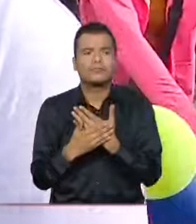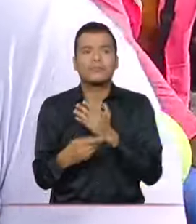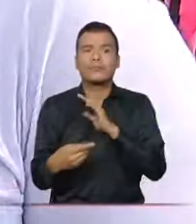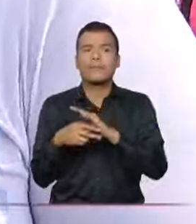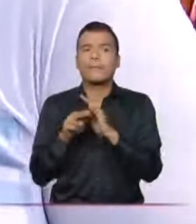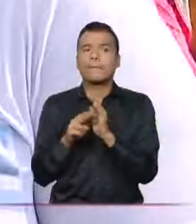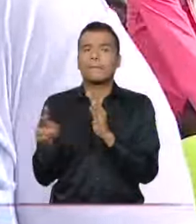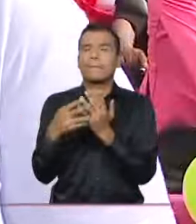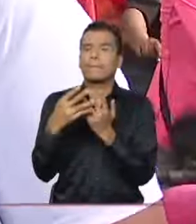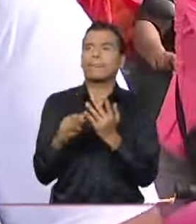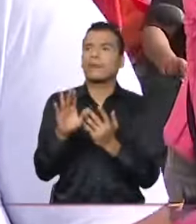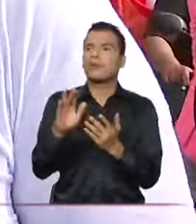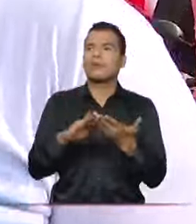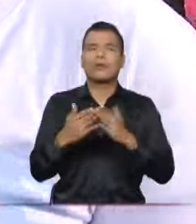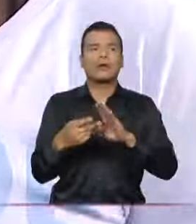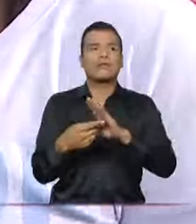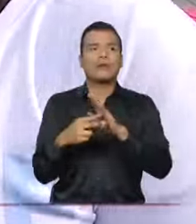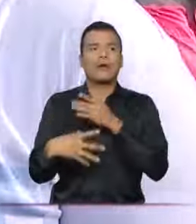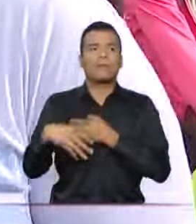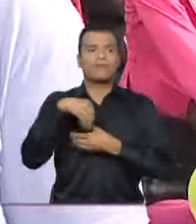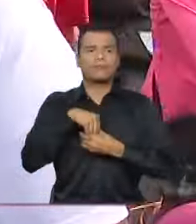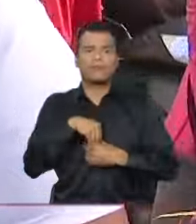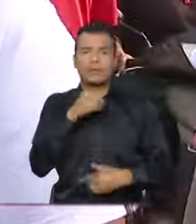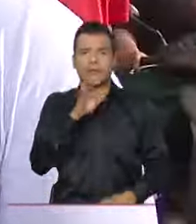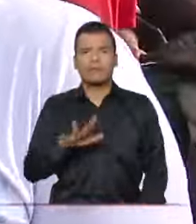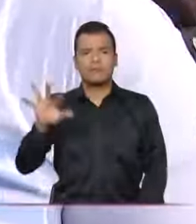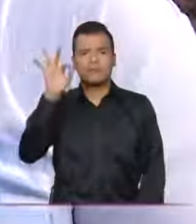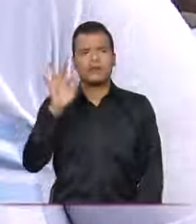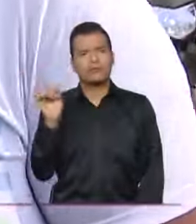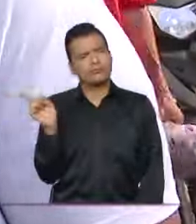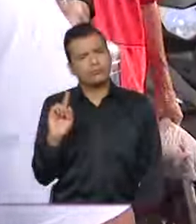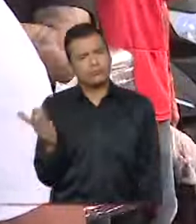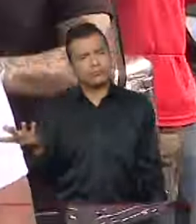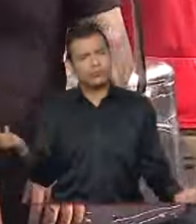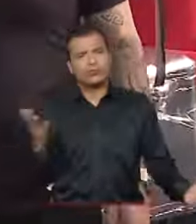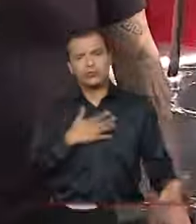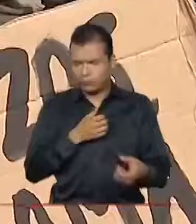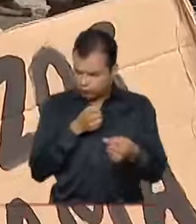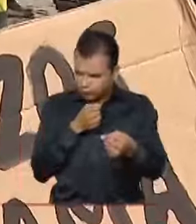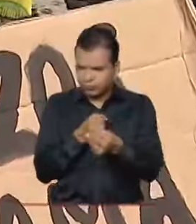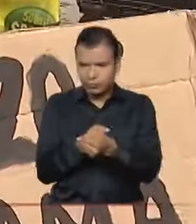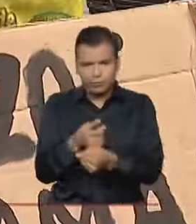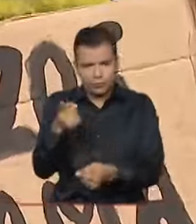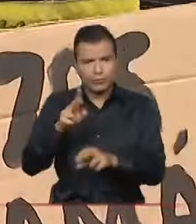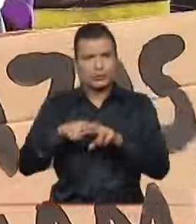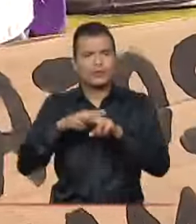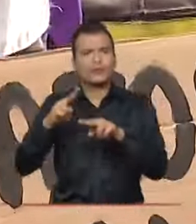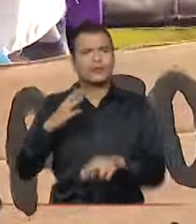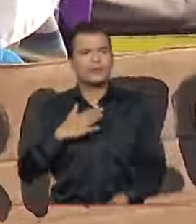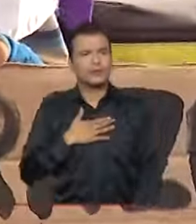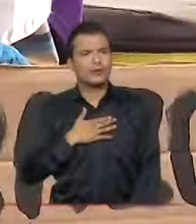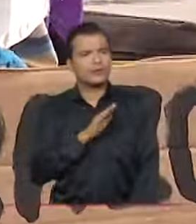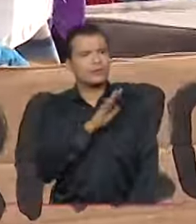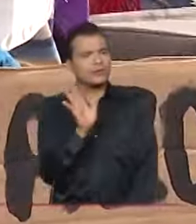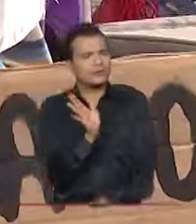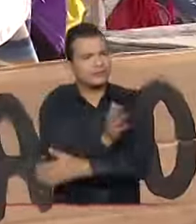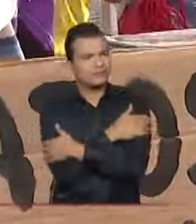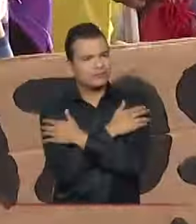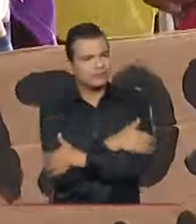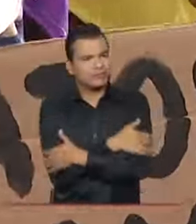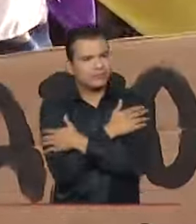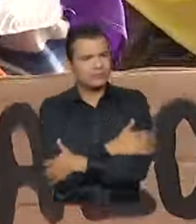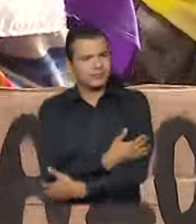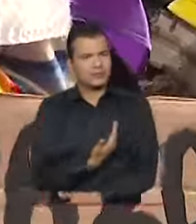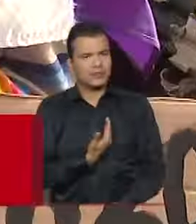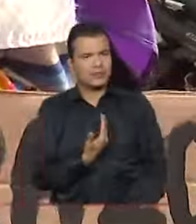así, ellos ya nacen así. Hay que ser como yo, una tía que los apoya. Entonces hoy son abrazos de mamá gratis.